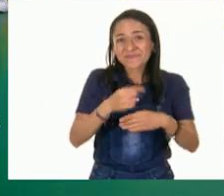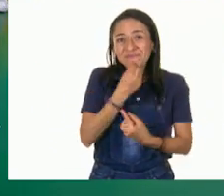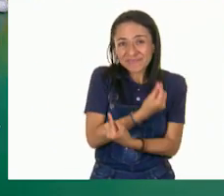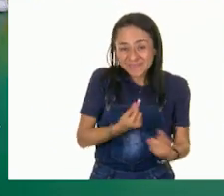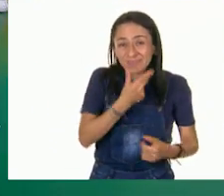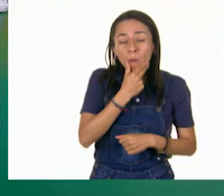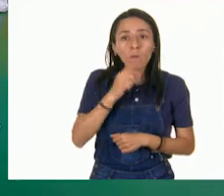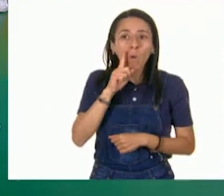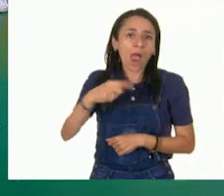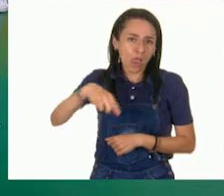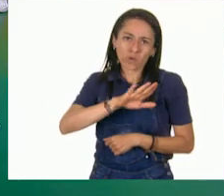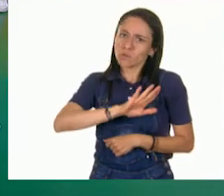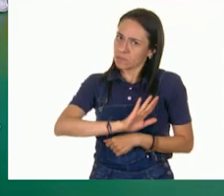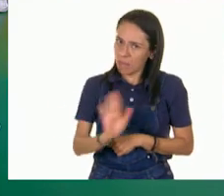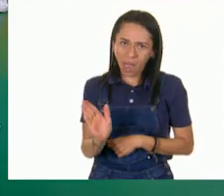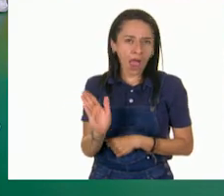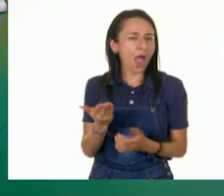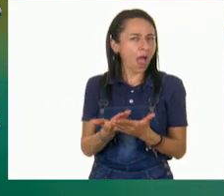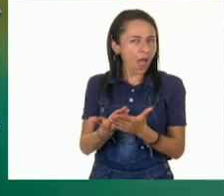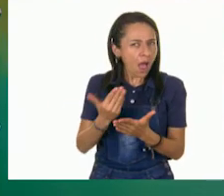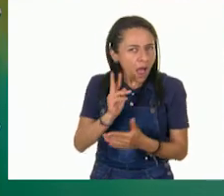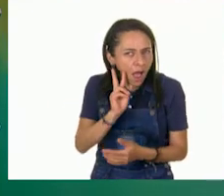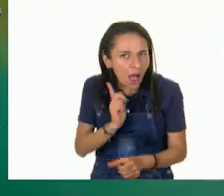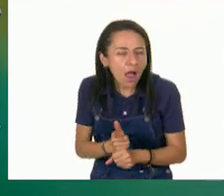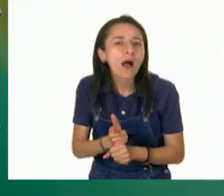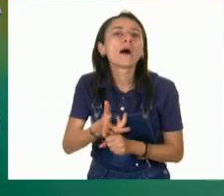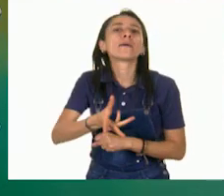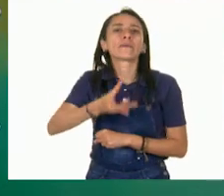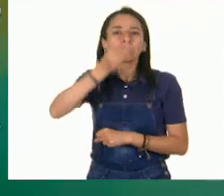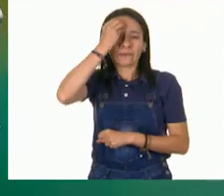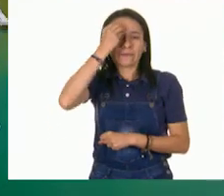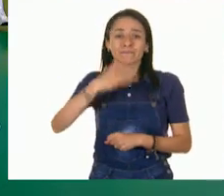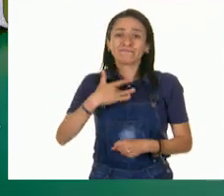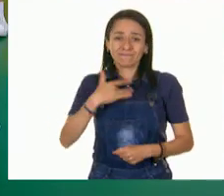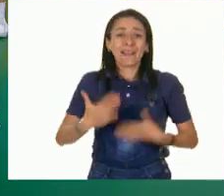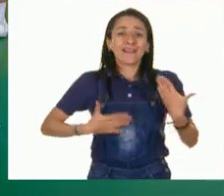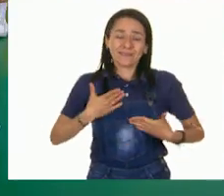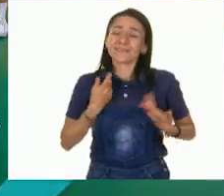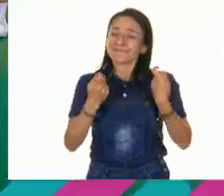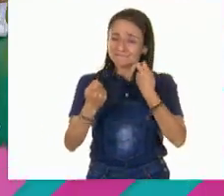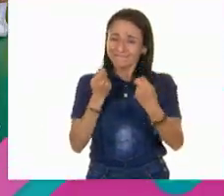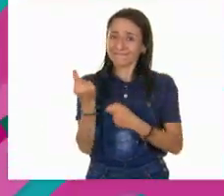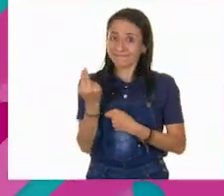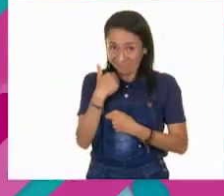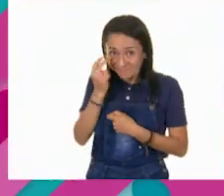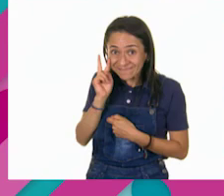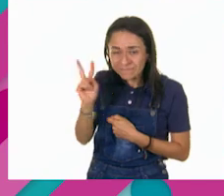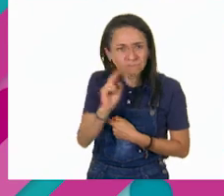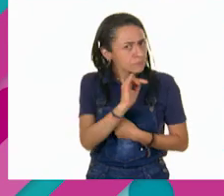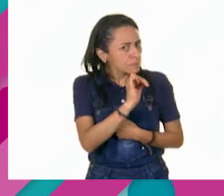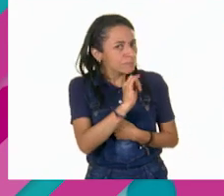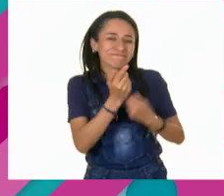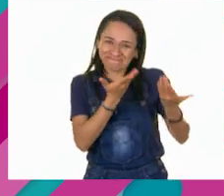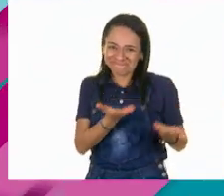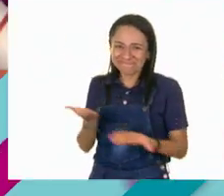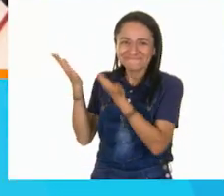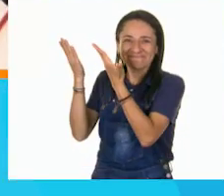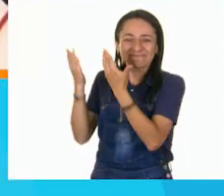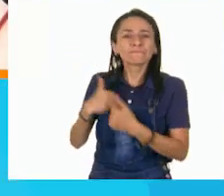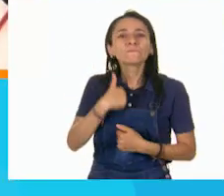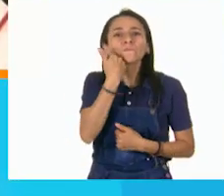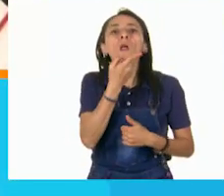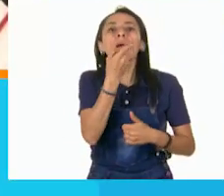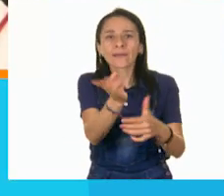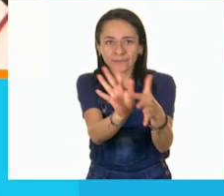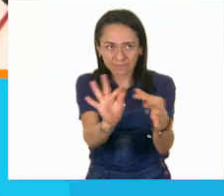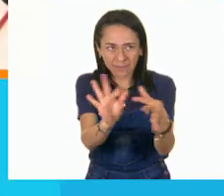regularse? Sí. Vamos a ver entonces. Bueno, pues adelante. A ver. Les voy a contar lo que